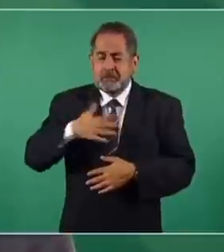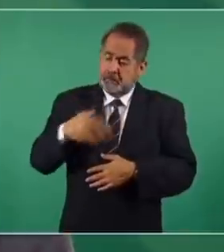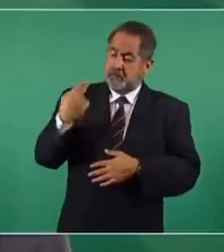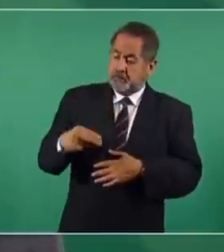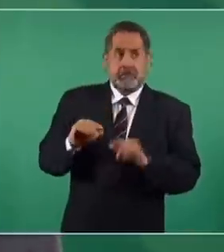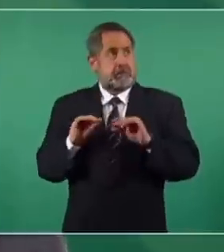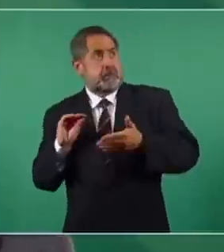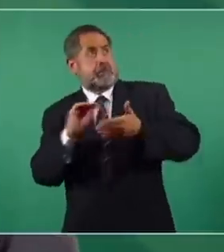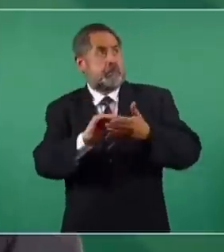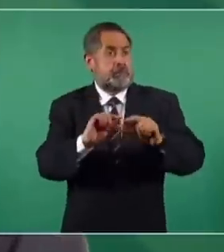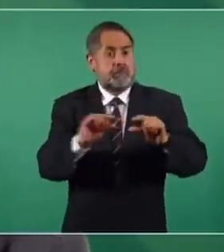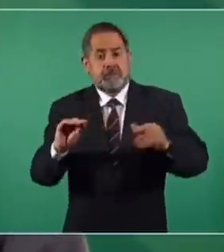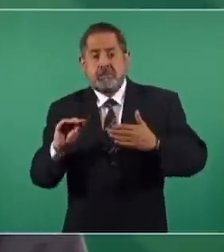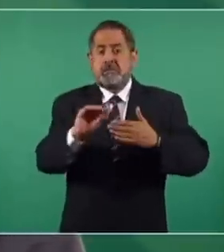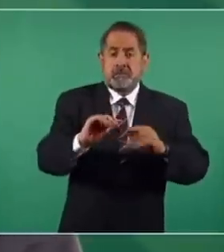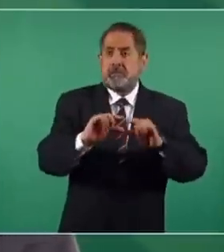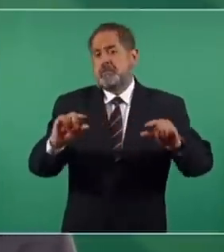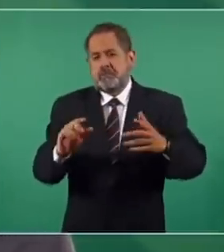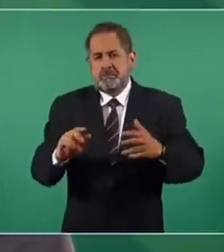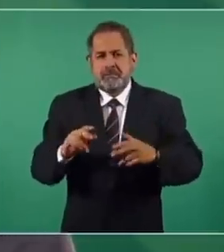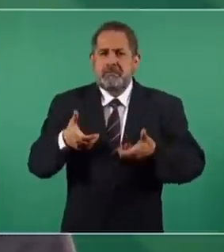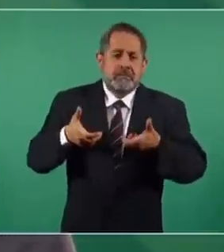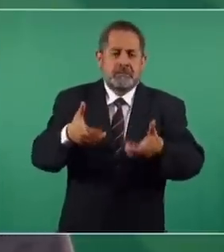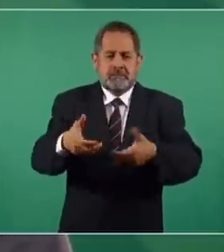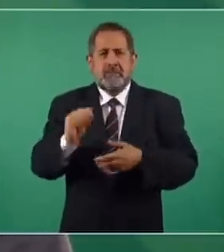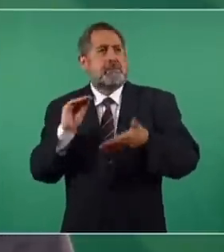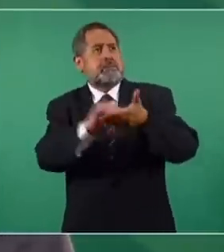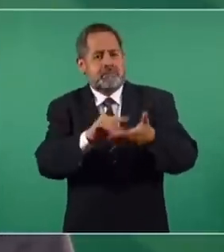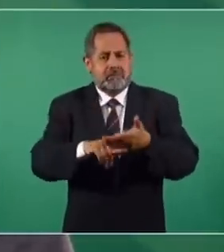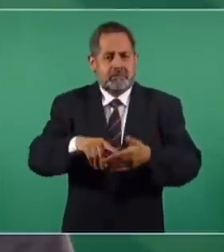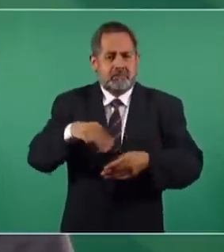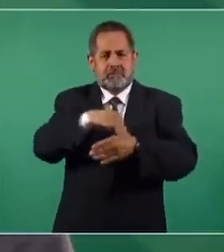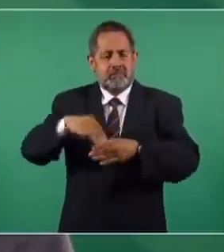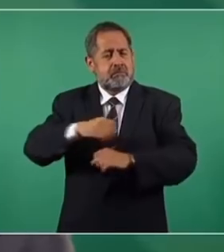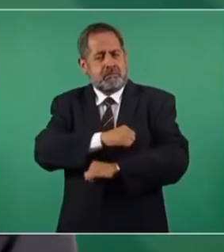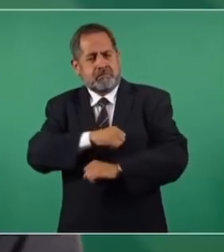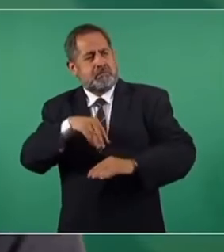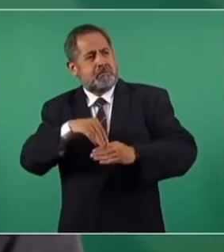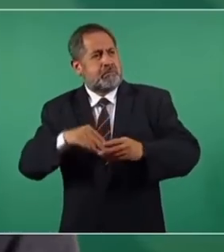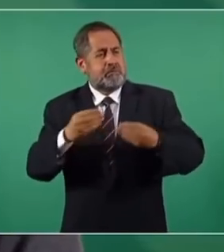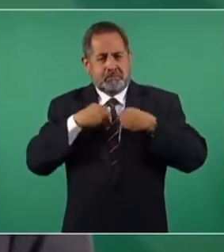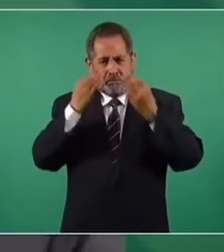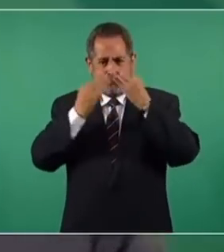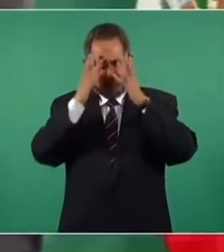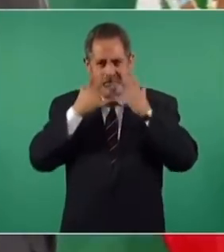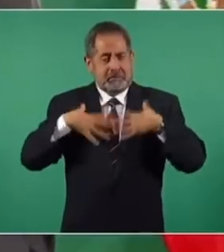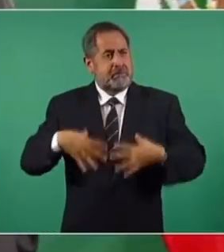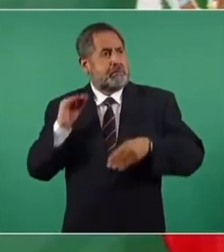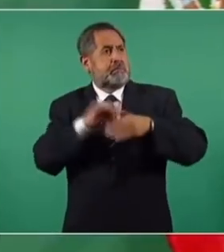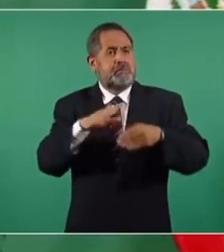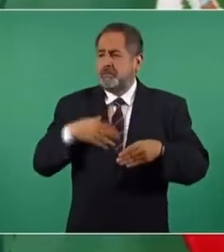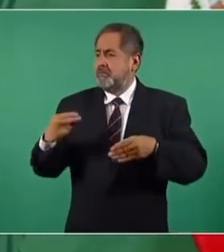nombre para nombrar ninguna calle, no quiero estatuas, no quiero que usen mi nombre para